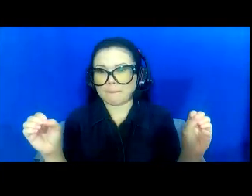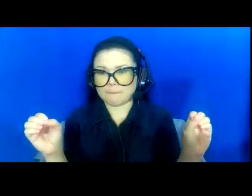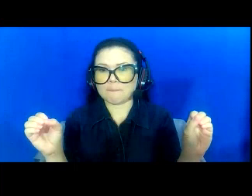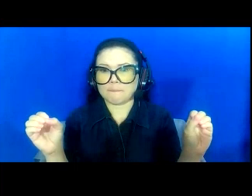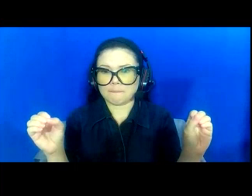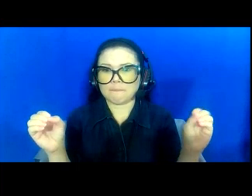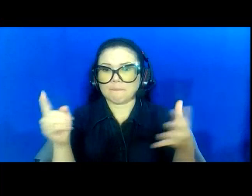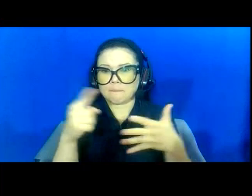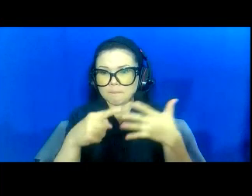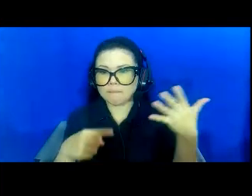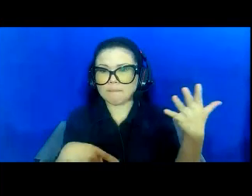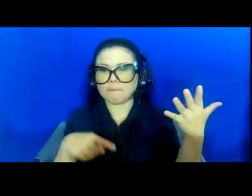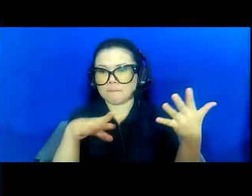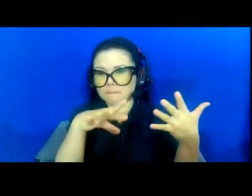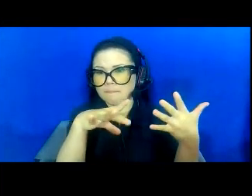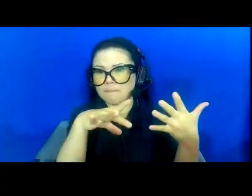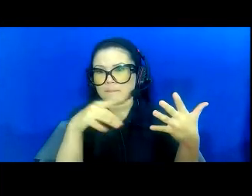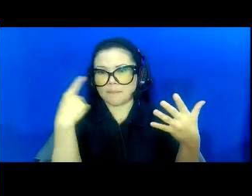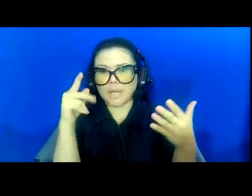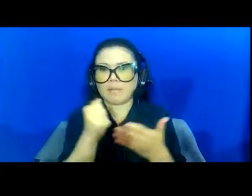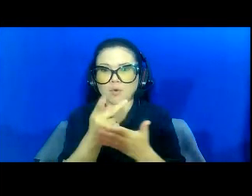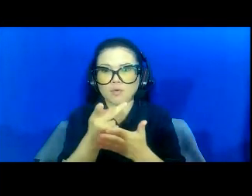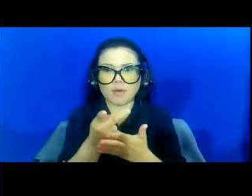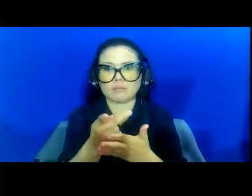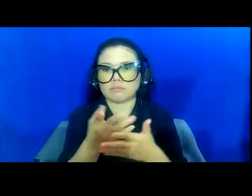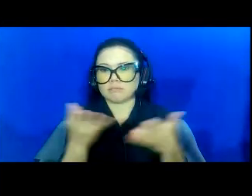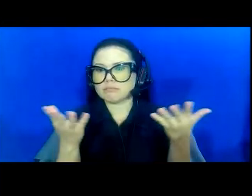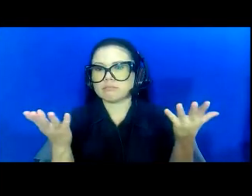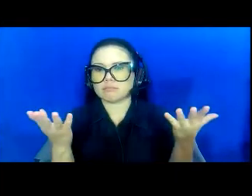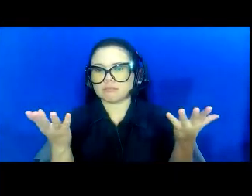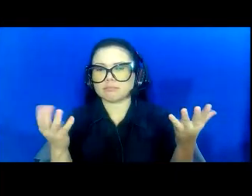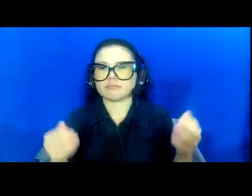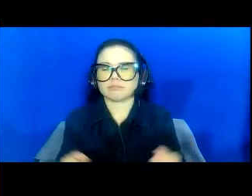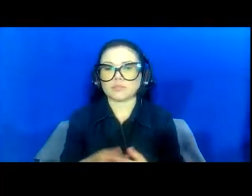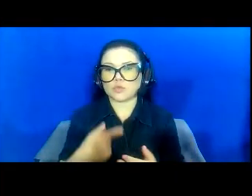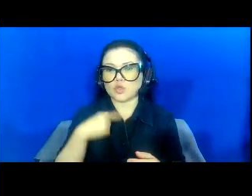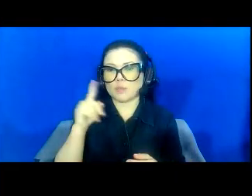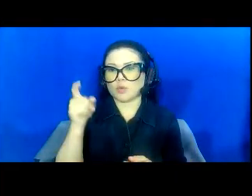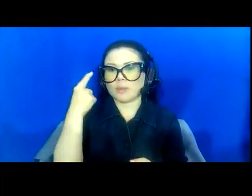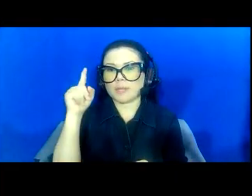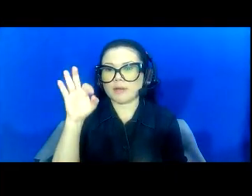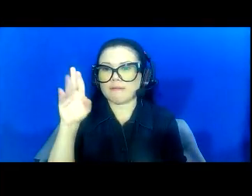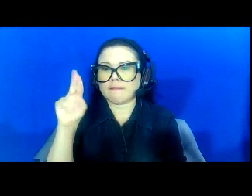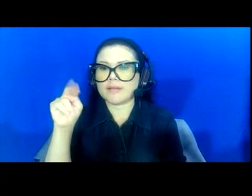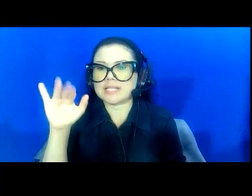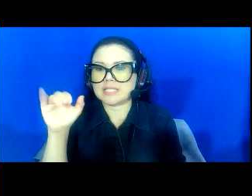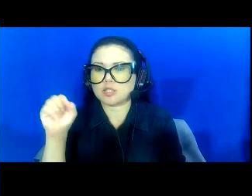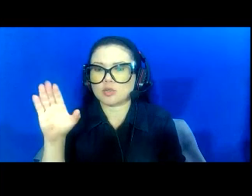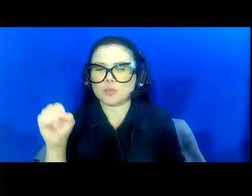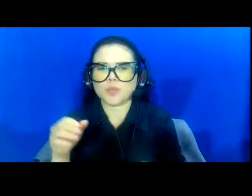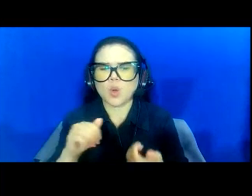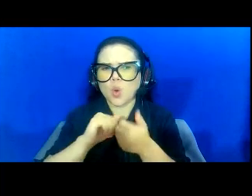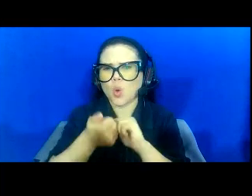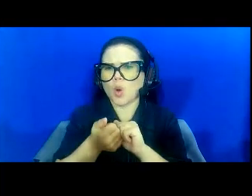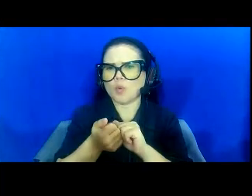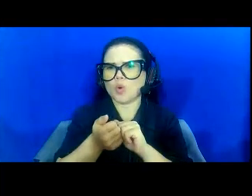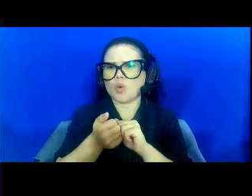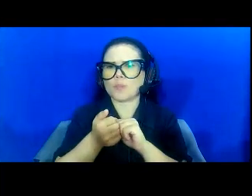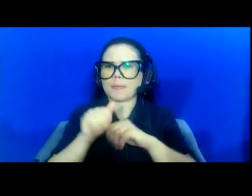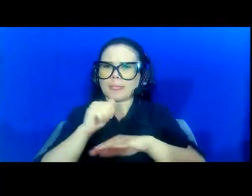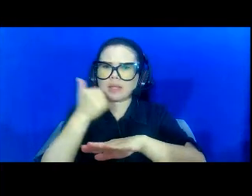de elegibilidad. Exacto, ¿verdad? Yo tengo una pregunta para Francisco. ¿Cómo establecieron el nivel de vulnerabilidad o el índice